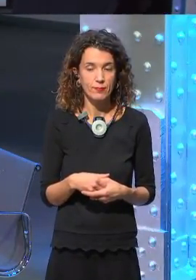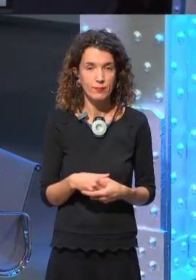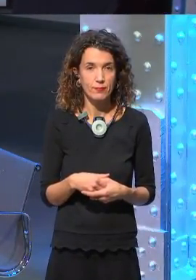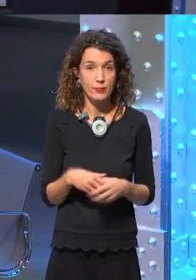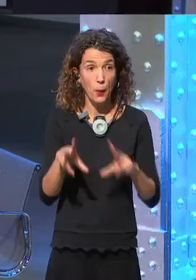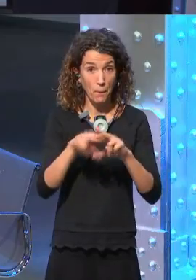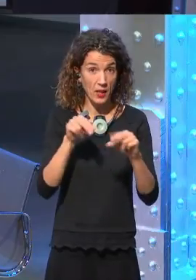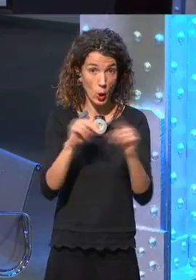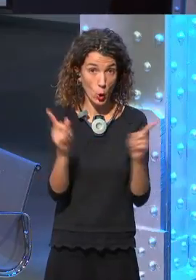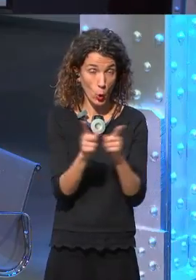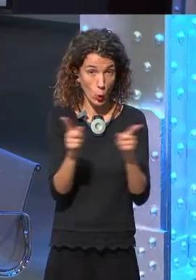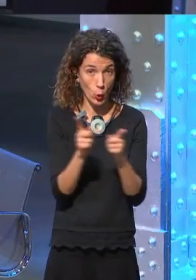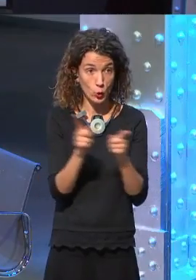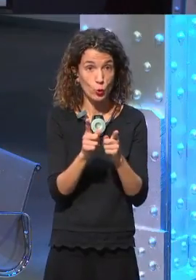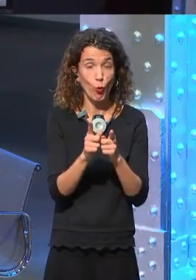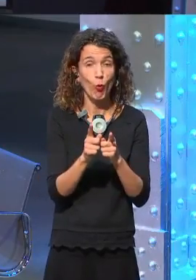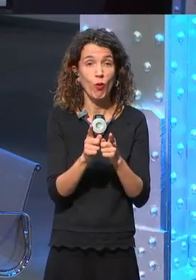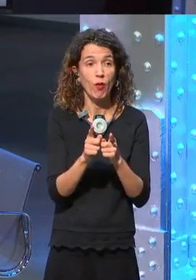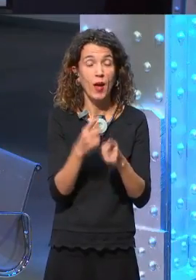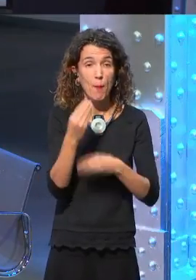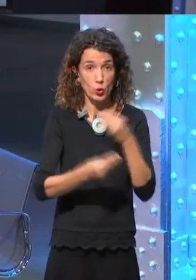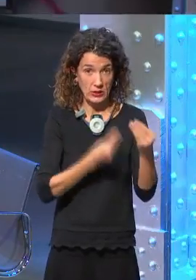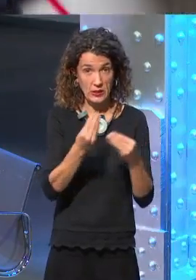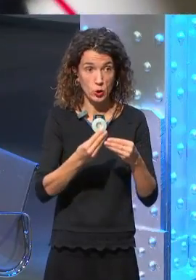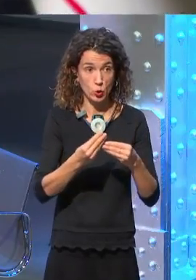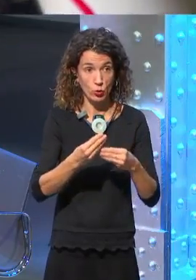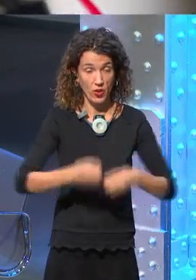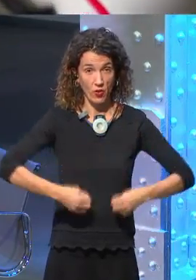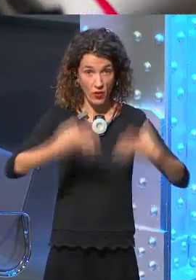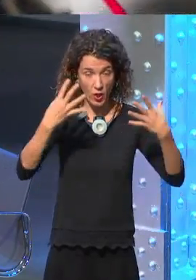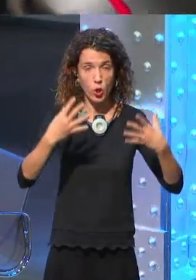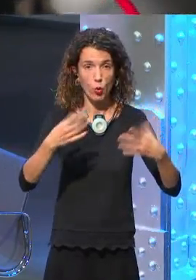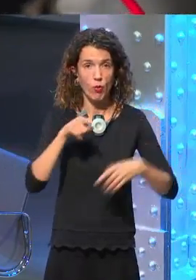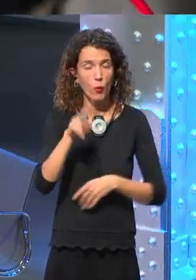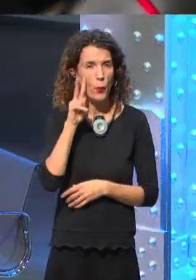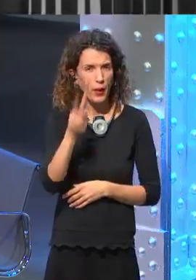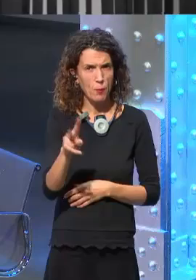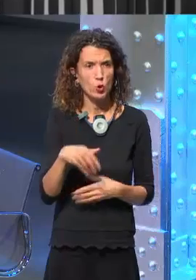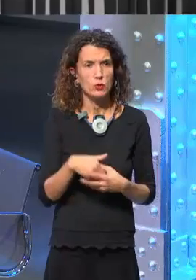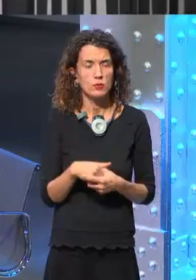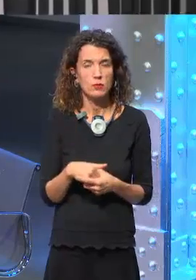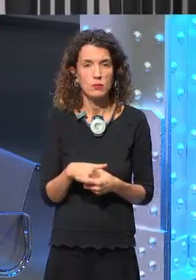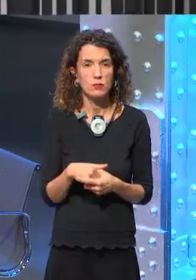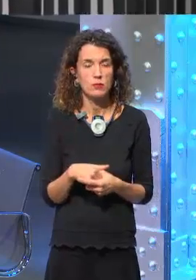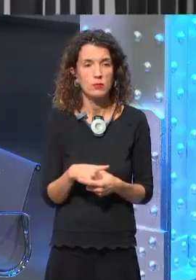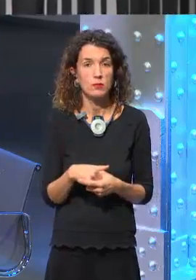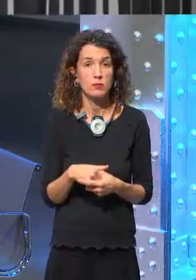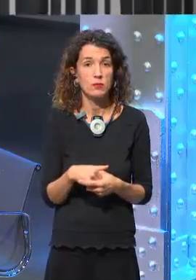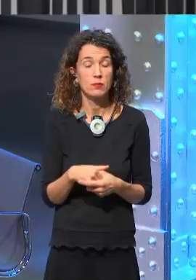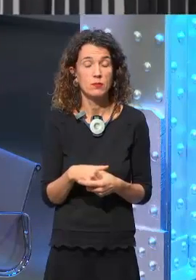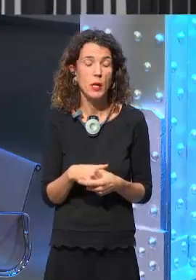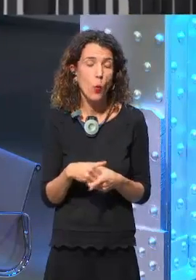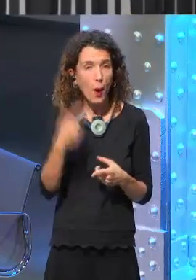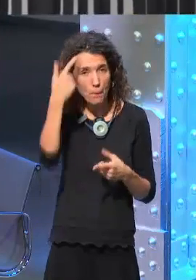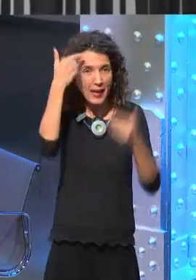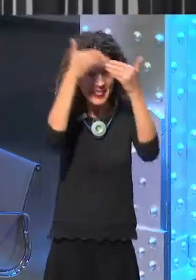Un vídeo breve de una instalación que hemos hecho que muestra, simplemente para abrir las mentes